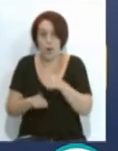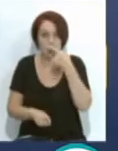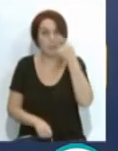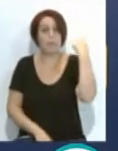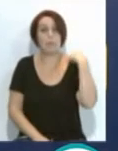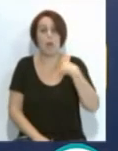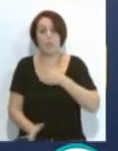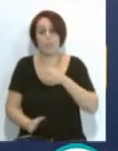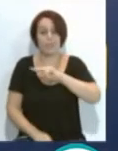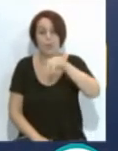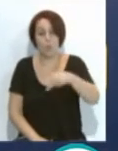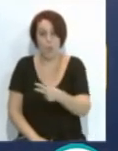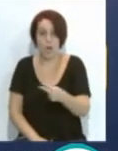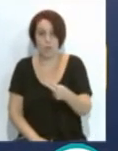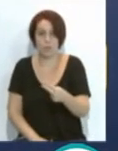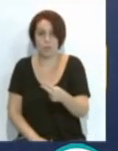exactamente igual.